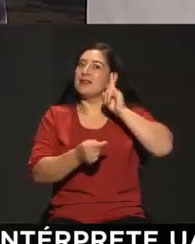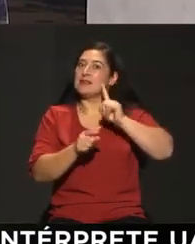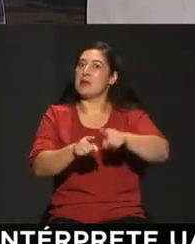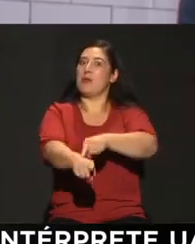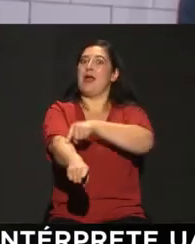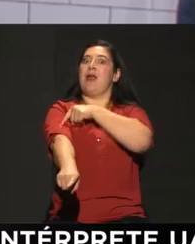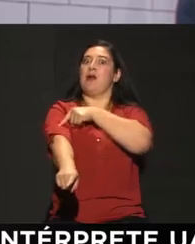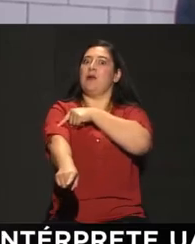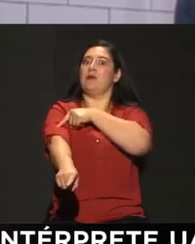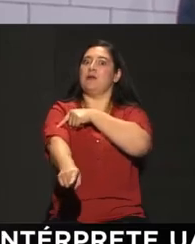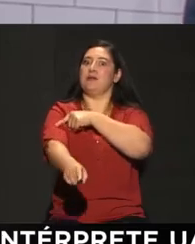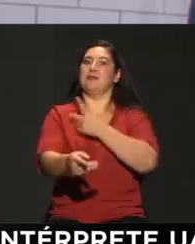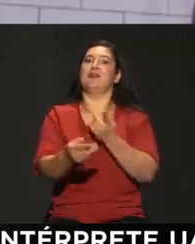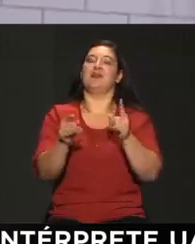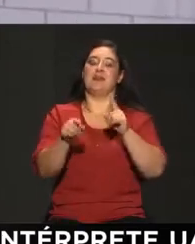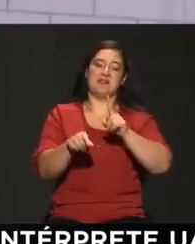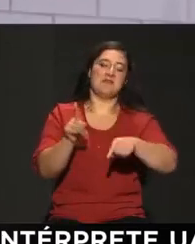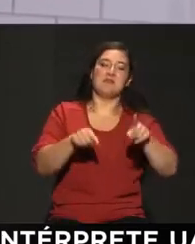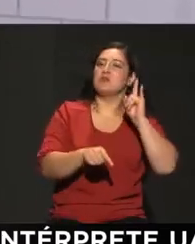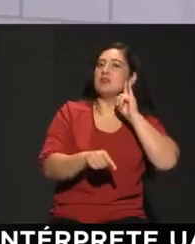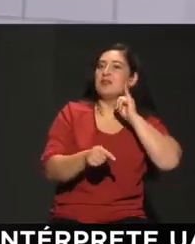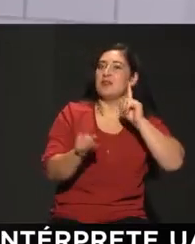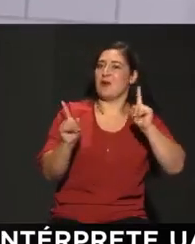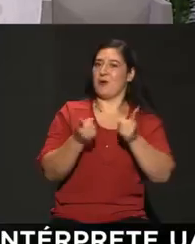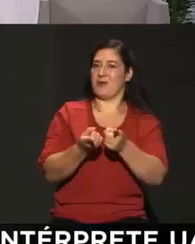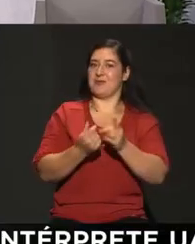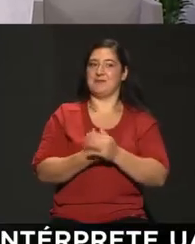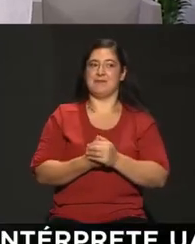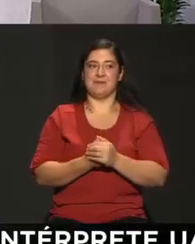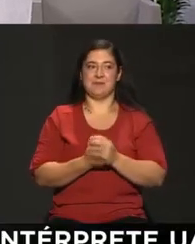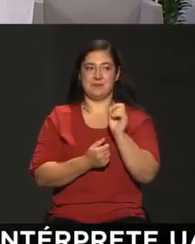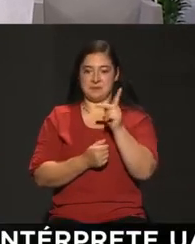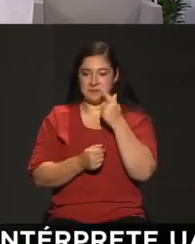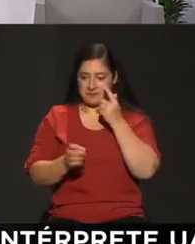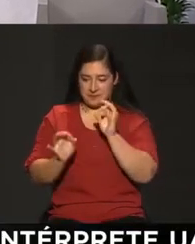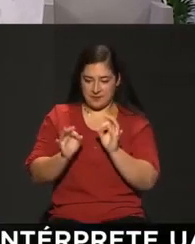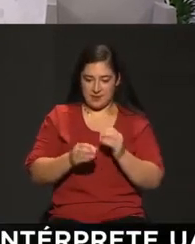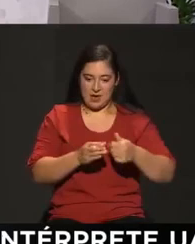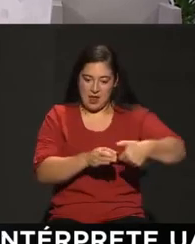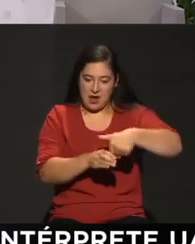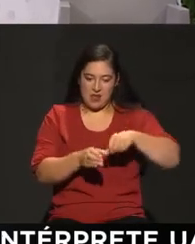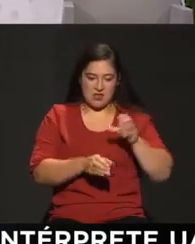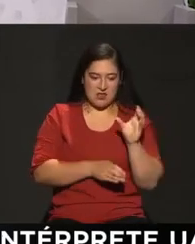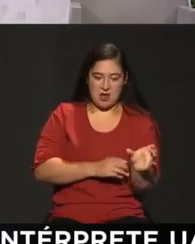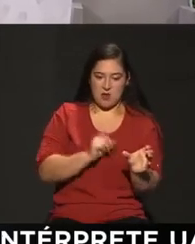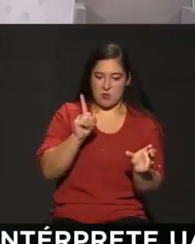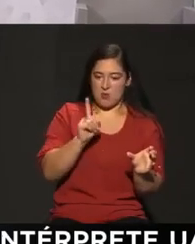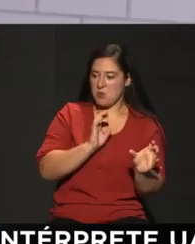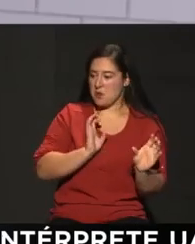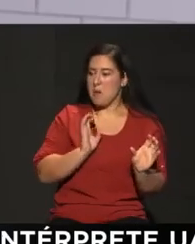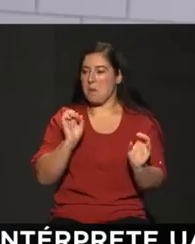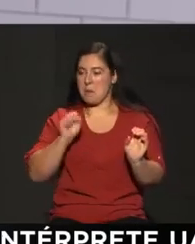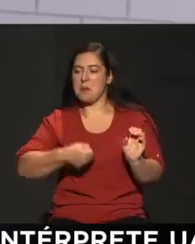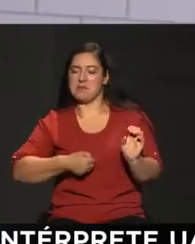largos. Este lo voy a hacer separadito. Exacto. Y vamos a poner una lata de atún. Ah, no, muy una bien. Lata. Puede